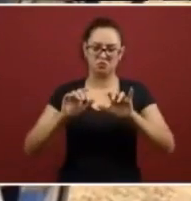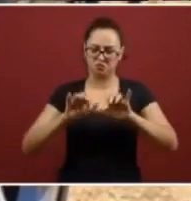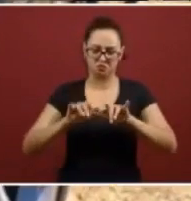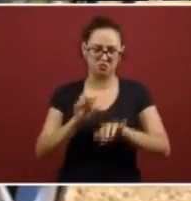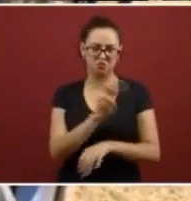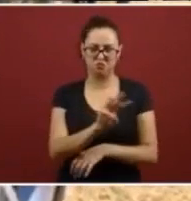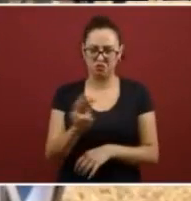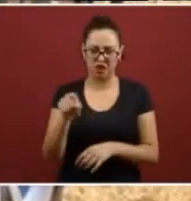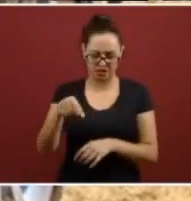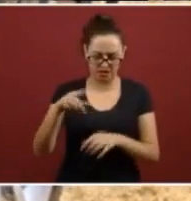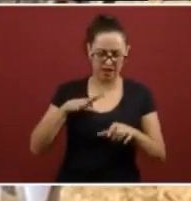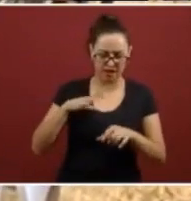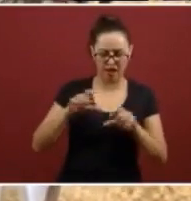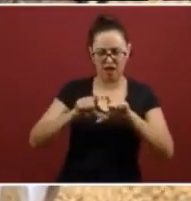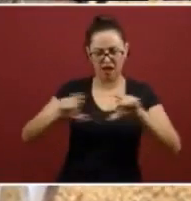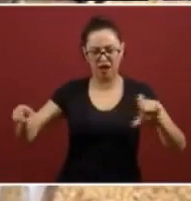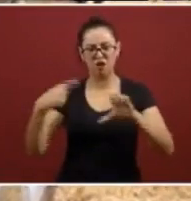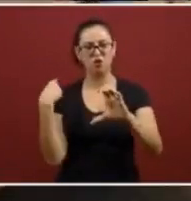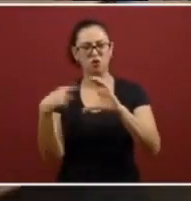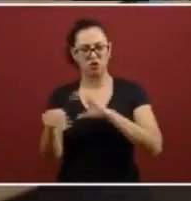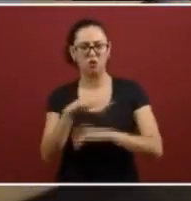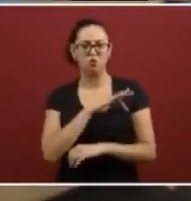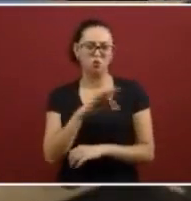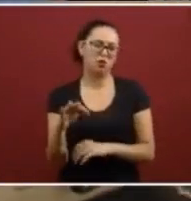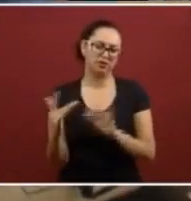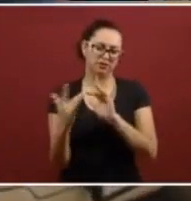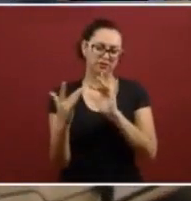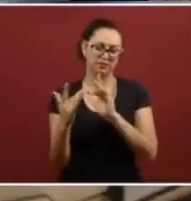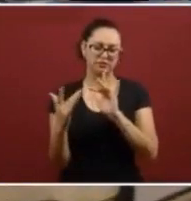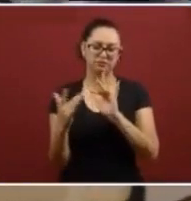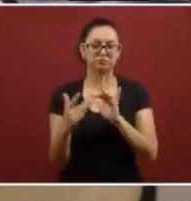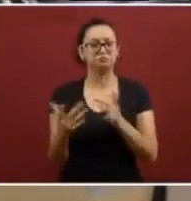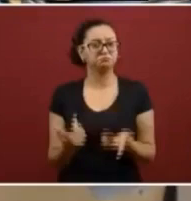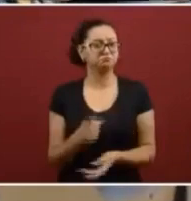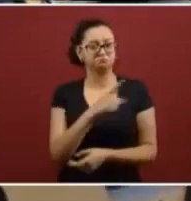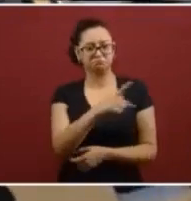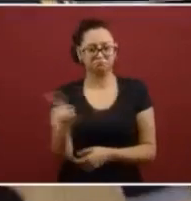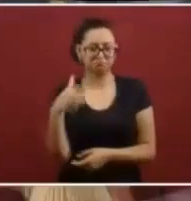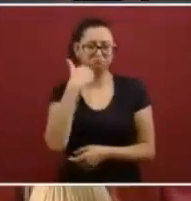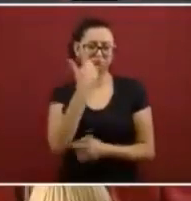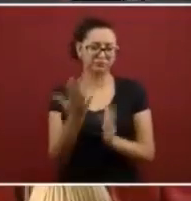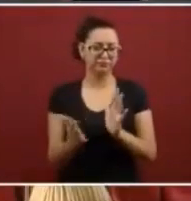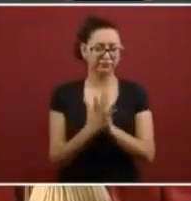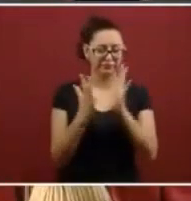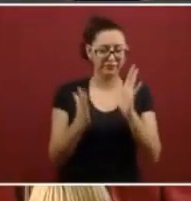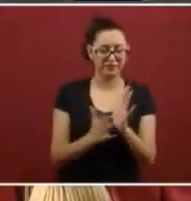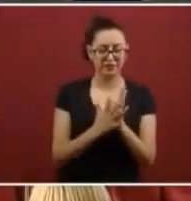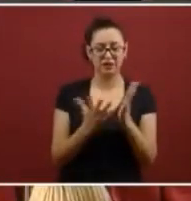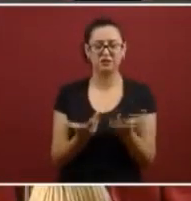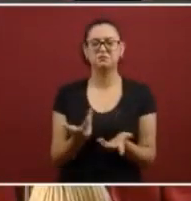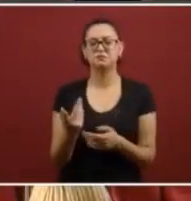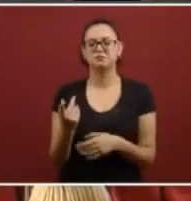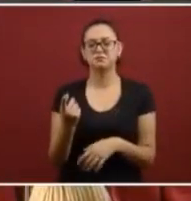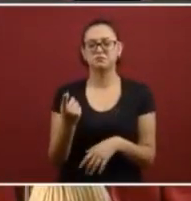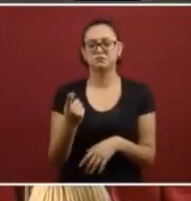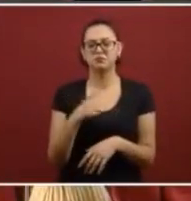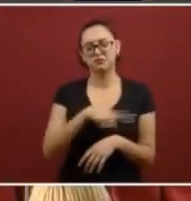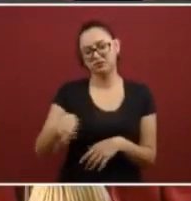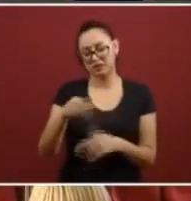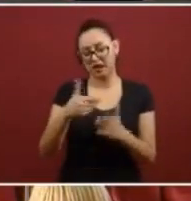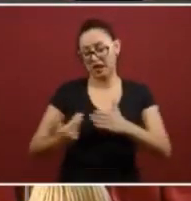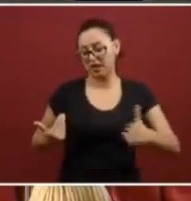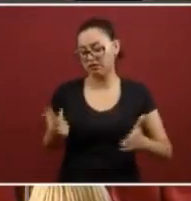ventas@sae.gov.mx. ¿Qué es punto lo que deben de hacer? punto Cualquier persona gov. que quiera participar en una primera instancia, ir a comprar sus bases de